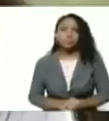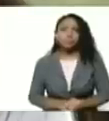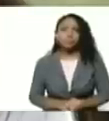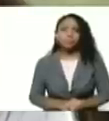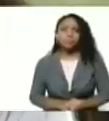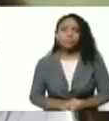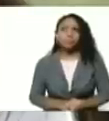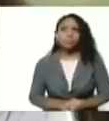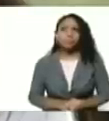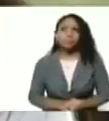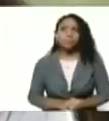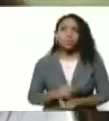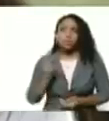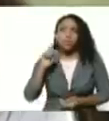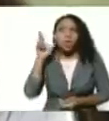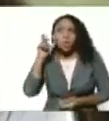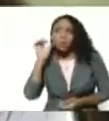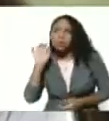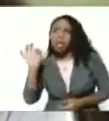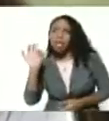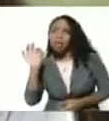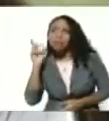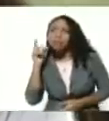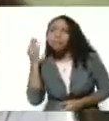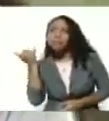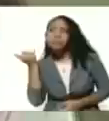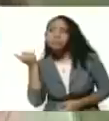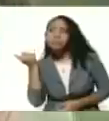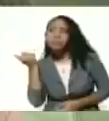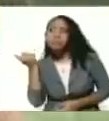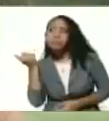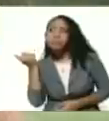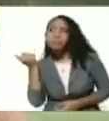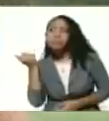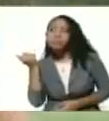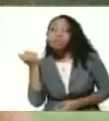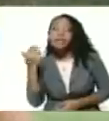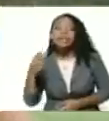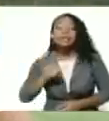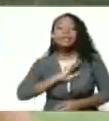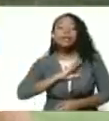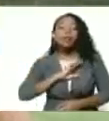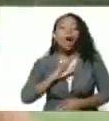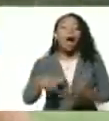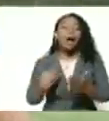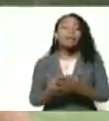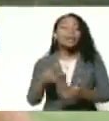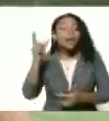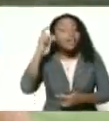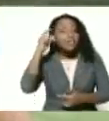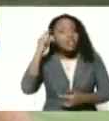No se te oye, no se te oye. Ahora sí. Tenemos hasta la fecha registrados